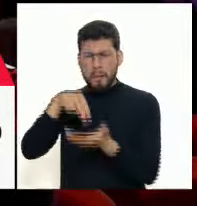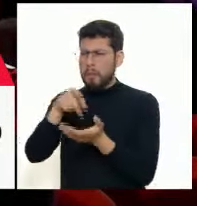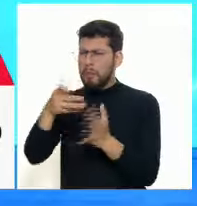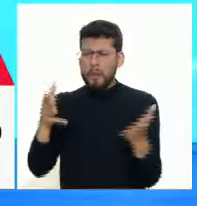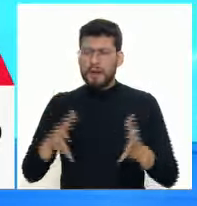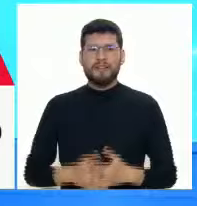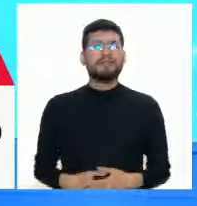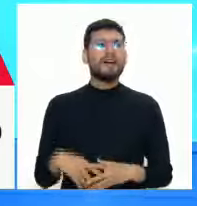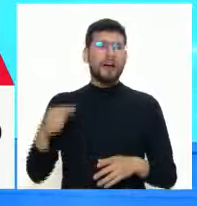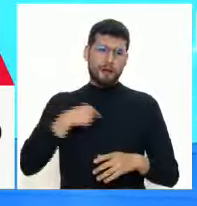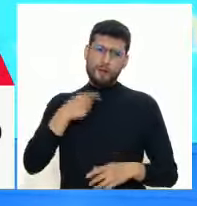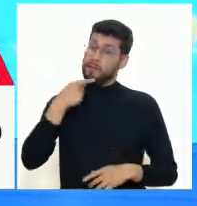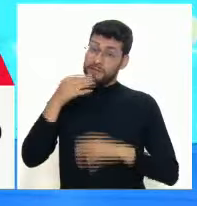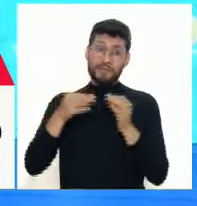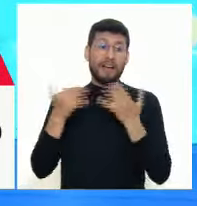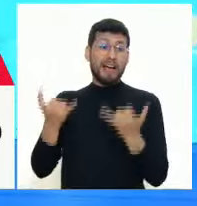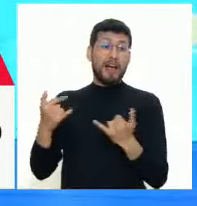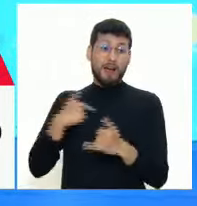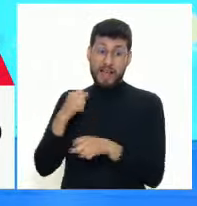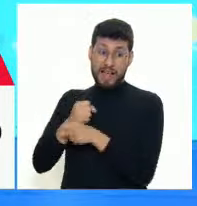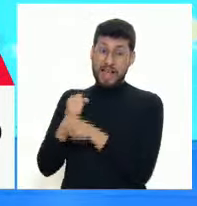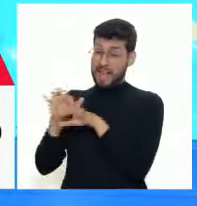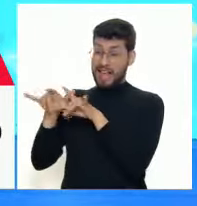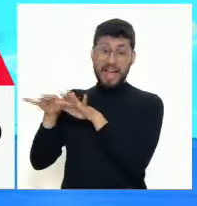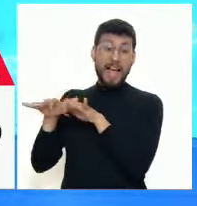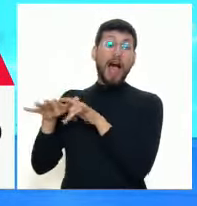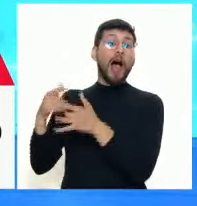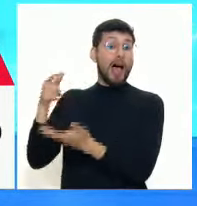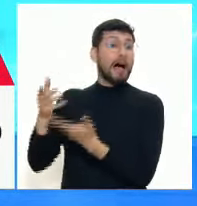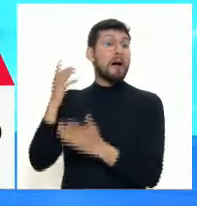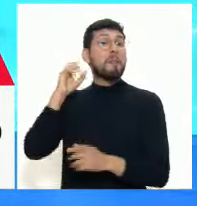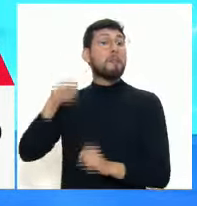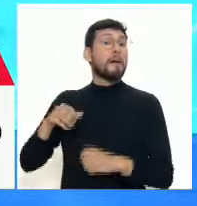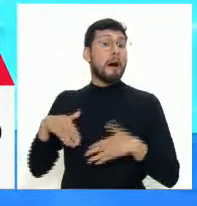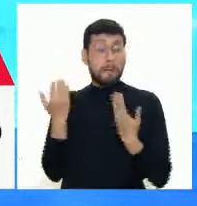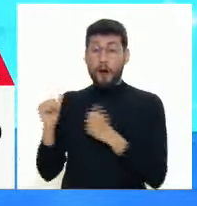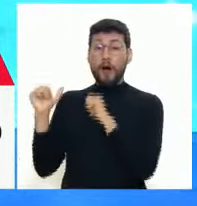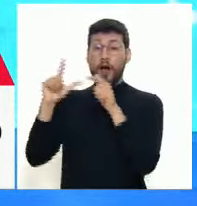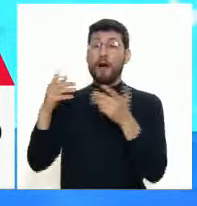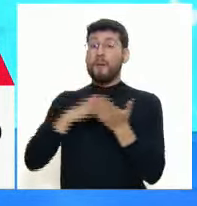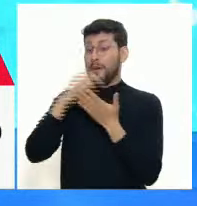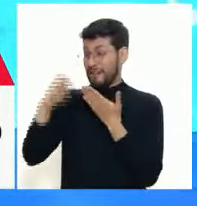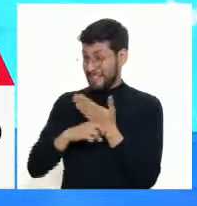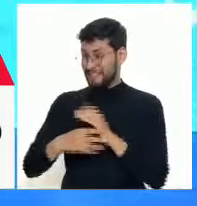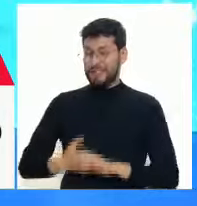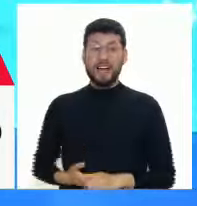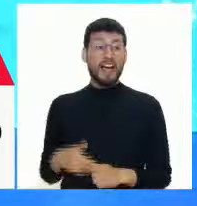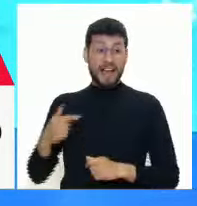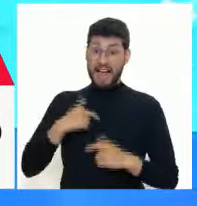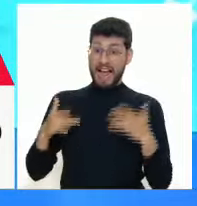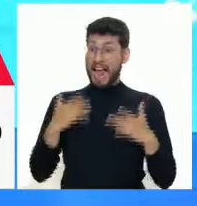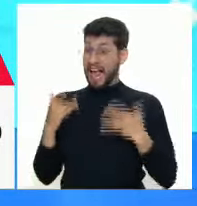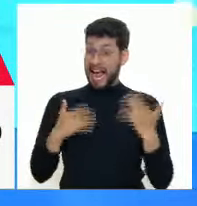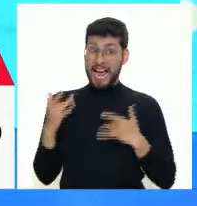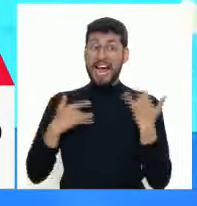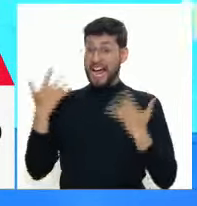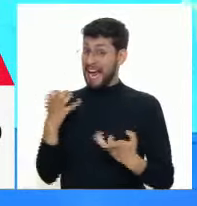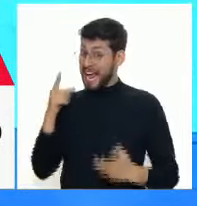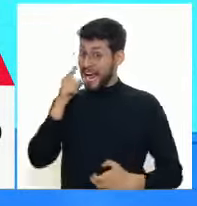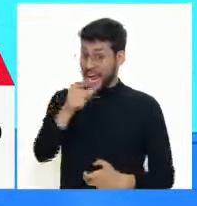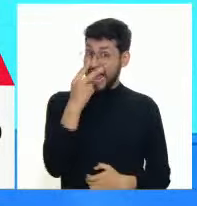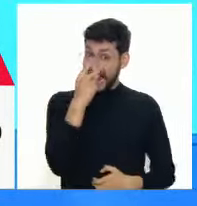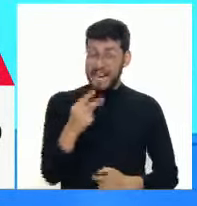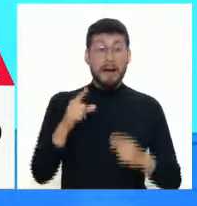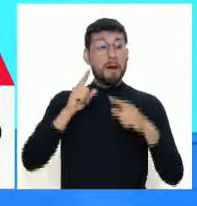ustedes. Y la verdad es que estoy trabajando en los últimos detalles para poder estrenar nuestro programa. Estoy tan emocionado que ya quiero que lo